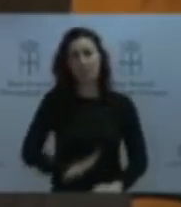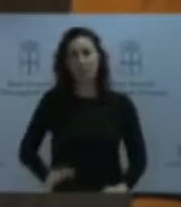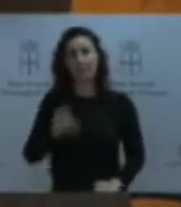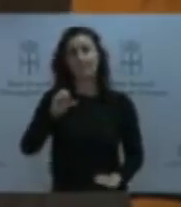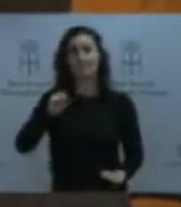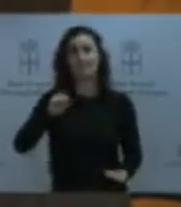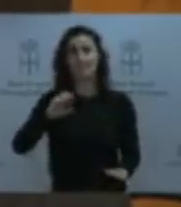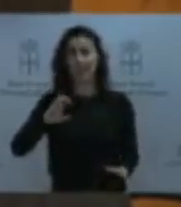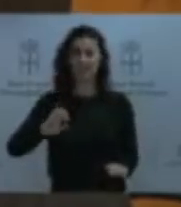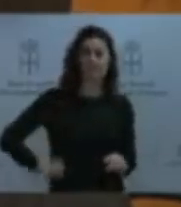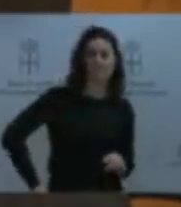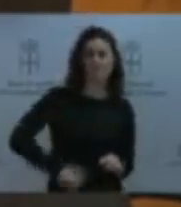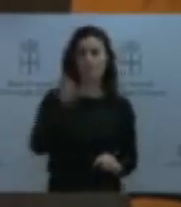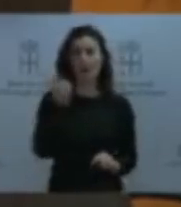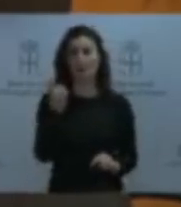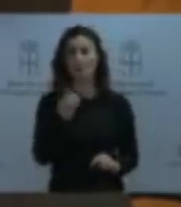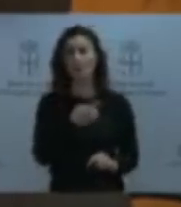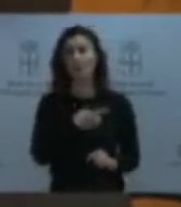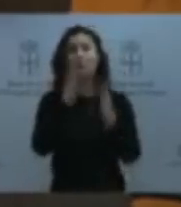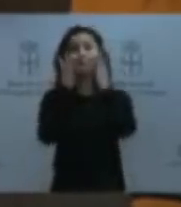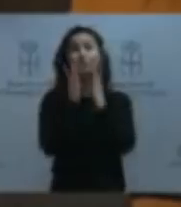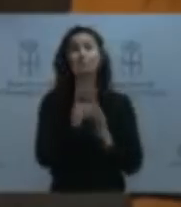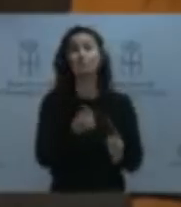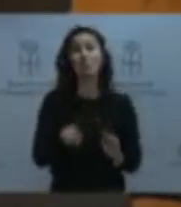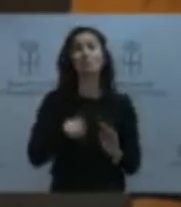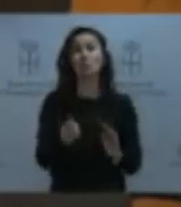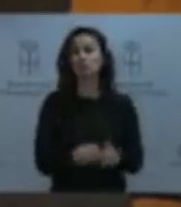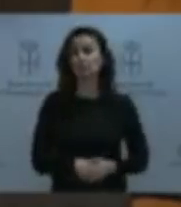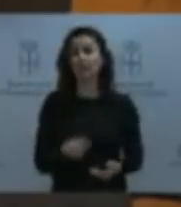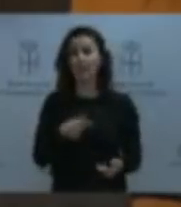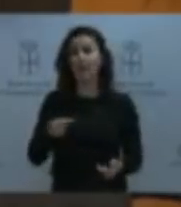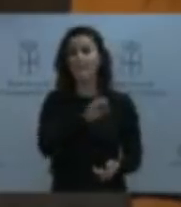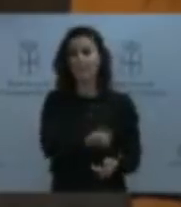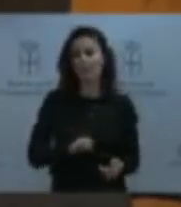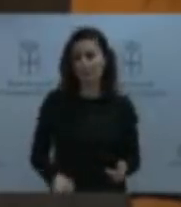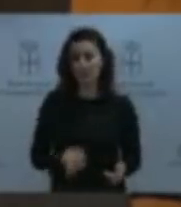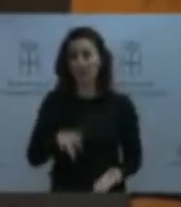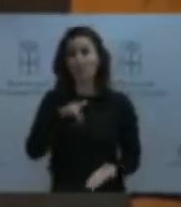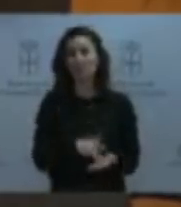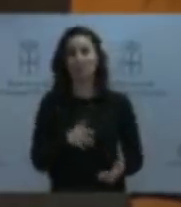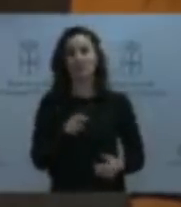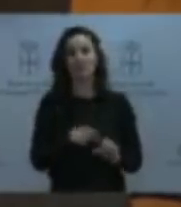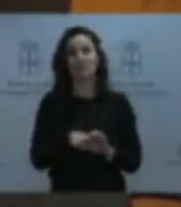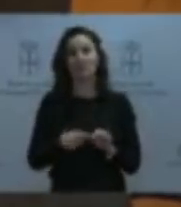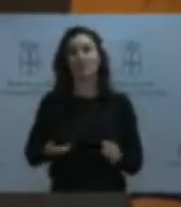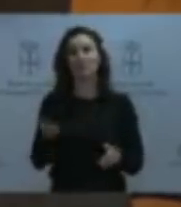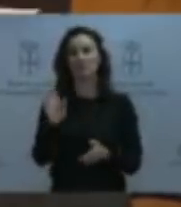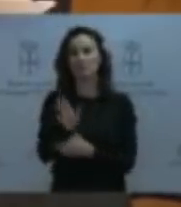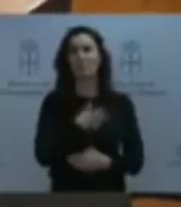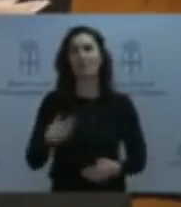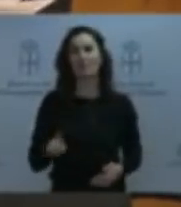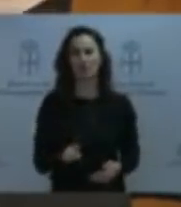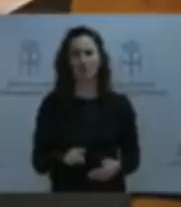100%, exactamente el 100%. Y cuando convocamos las plazas, no quiere dejarles temporales de por vida. Uno de